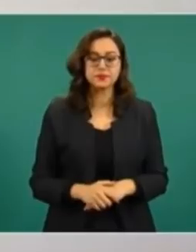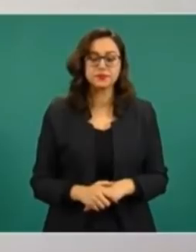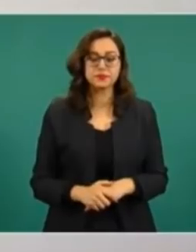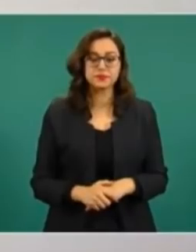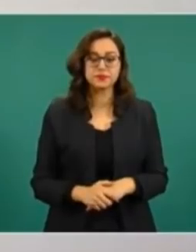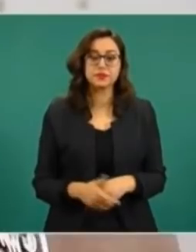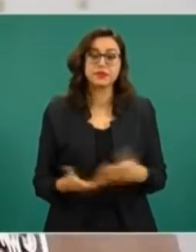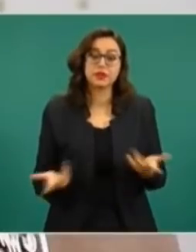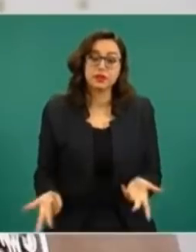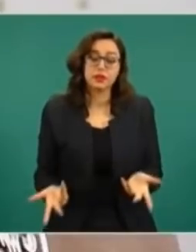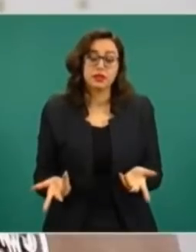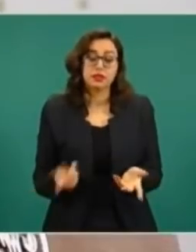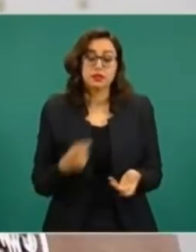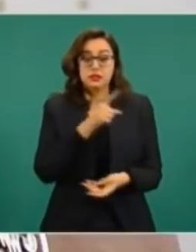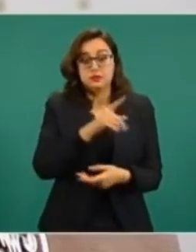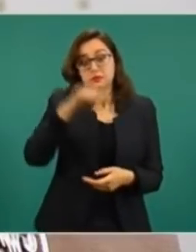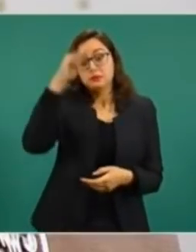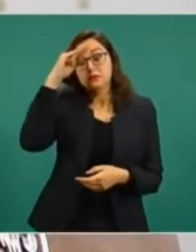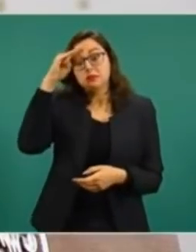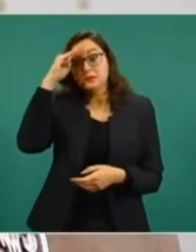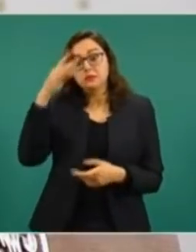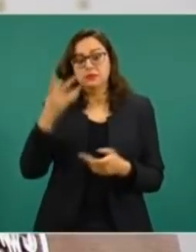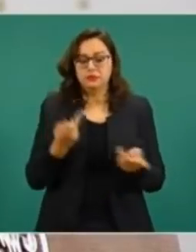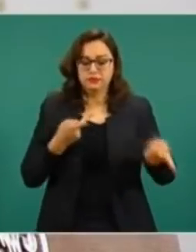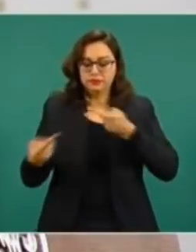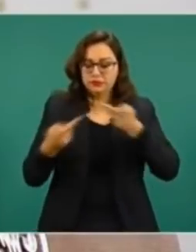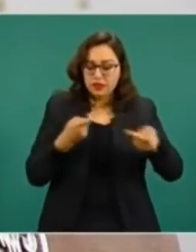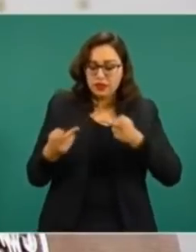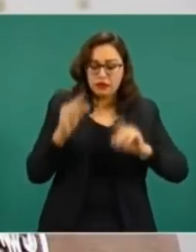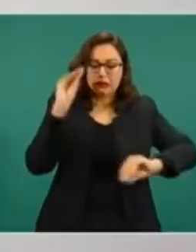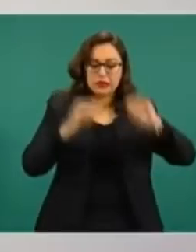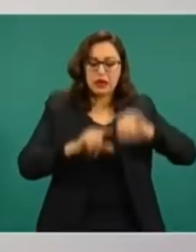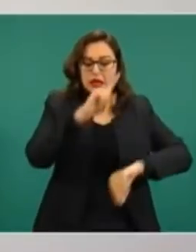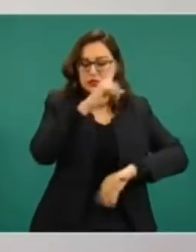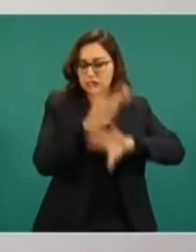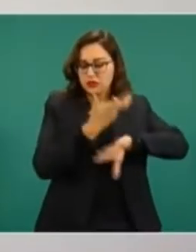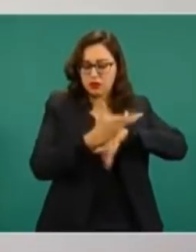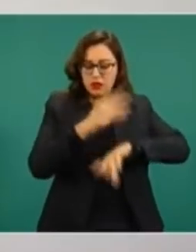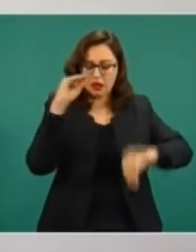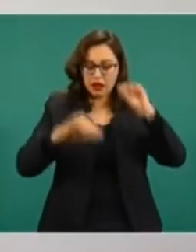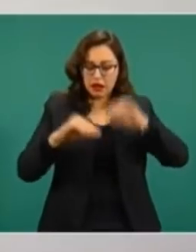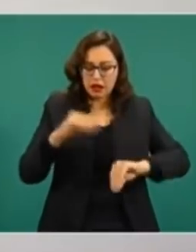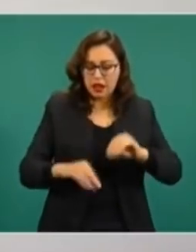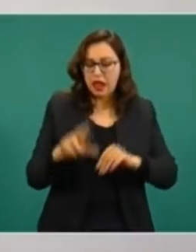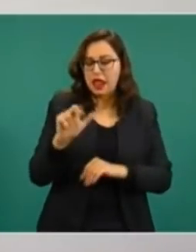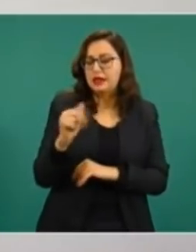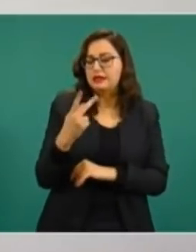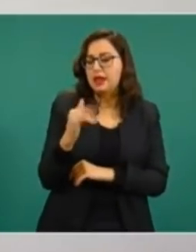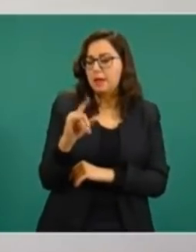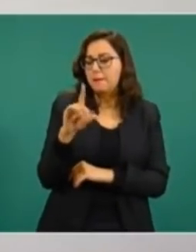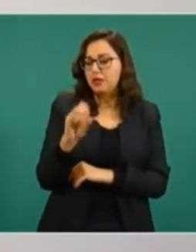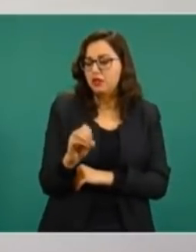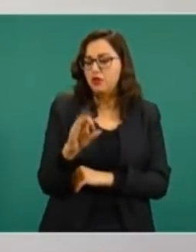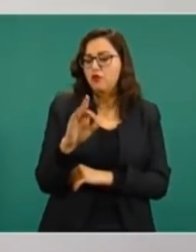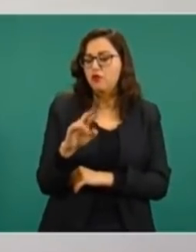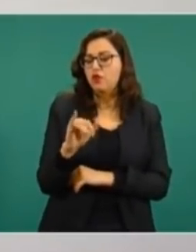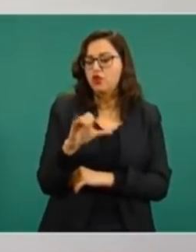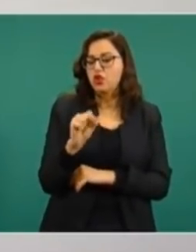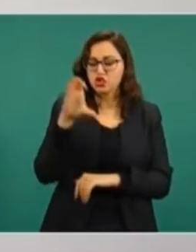operativos como Rápido y Furioso, que lo diseñaron en Estados Unidos, desgraciadamente lo aceptaron en